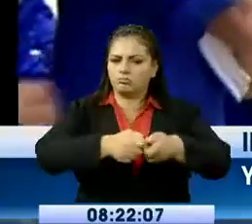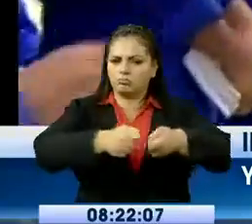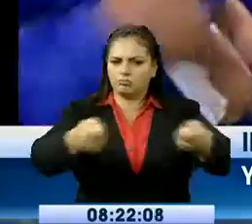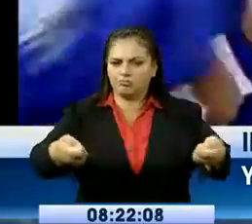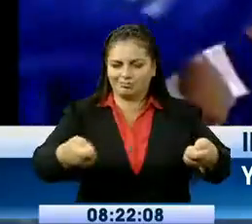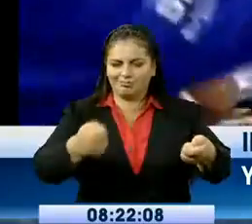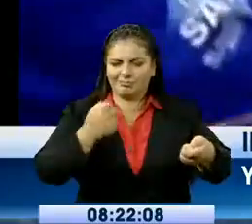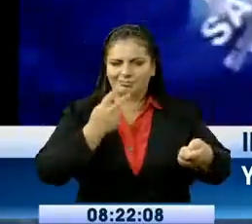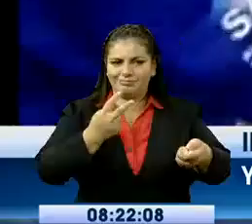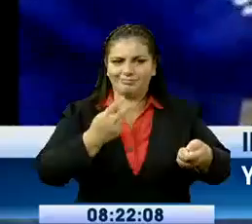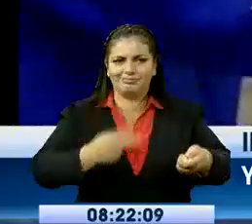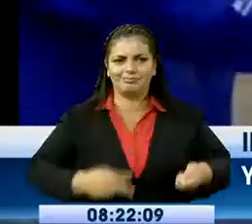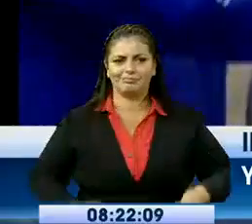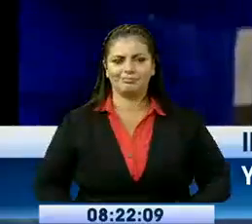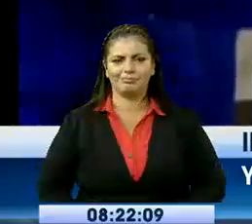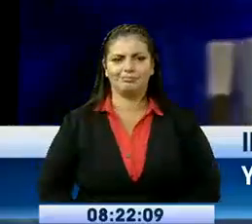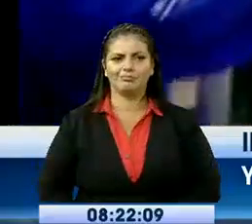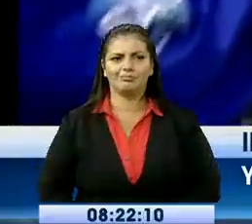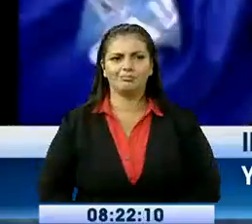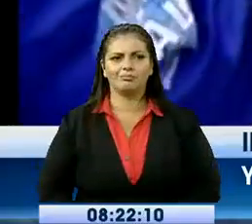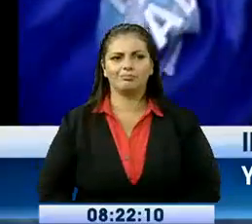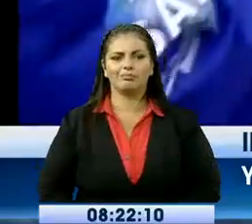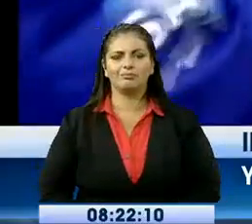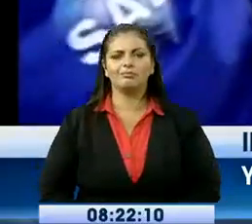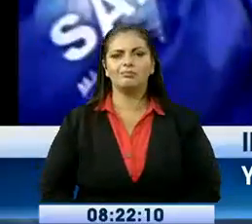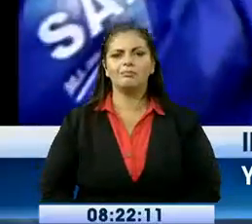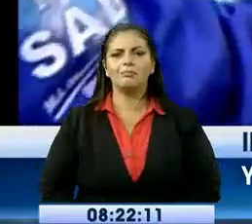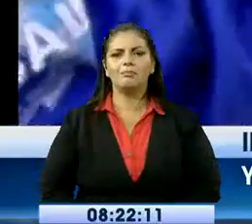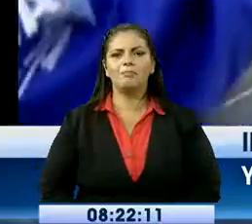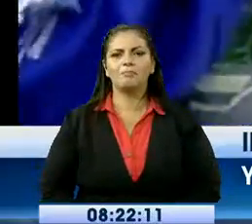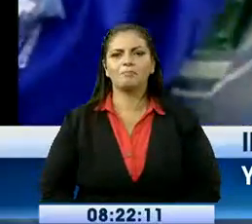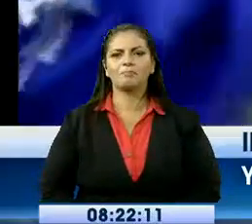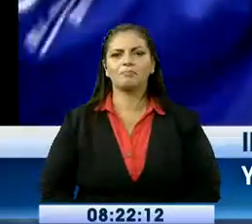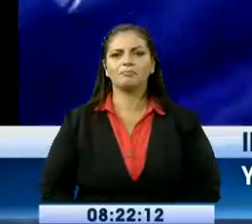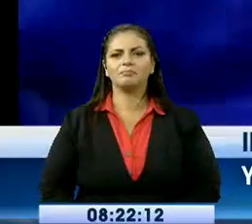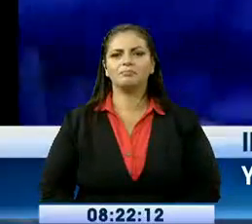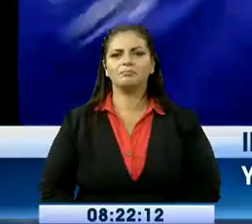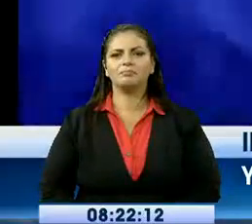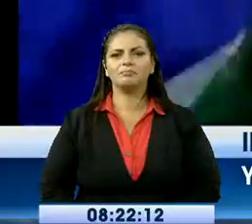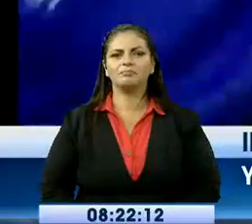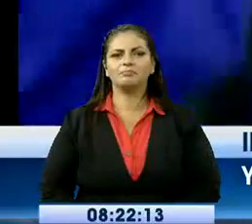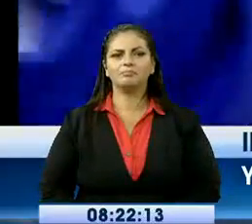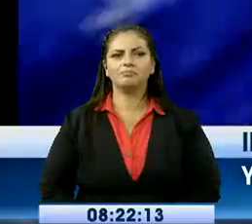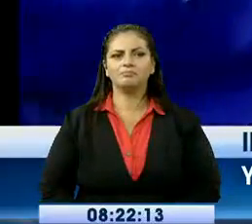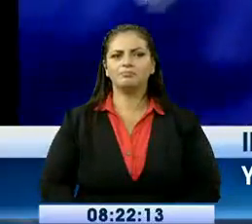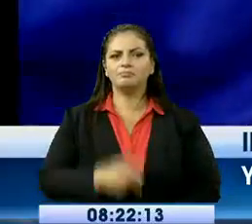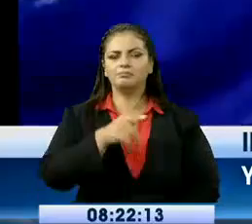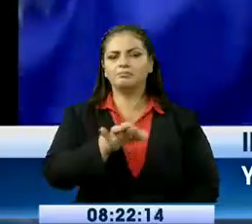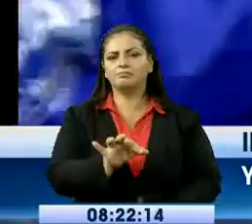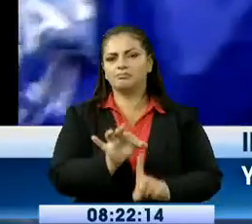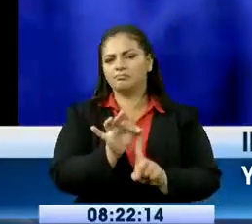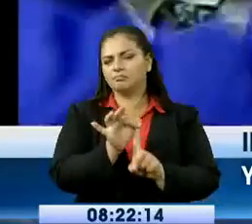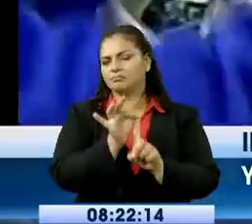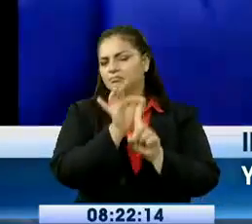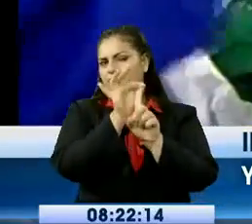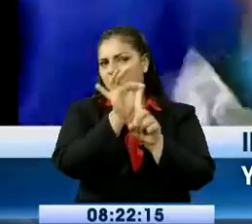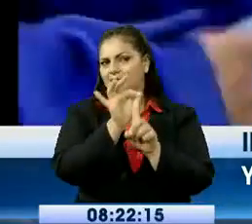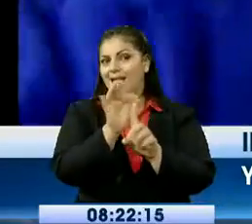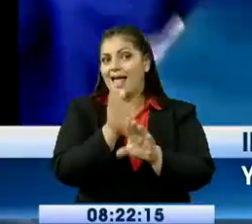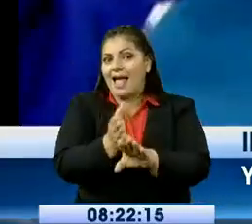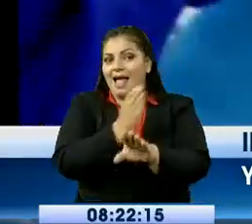abra. Muchas gracias. Tiene una característica especial que el mosquito, el insecto que se topa precisamente con esta